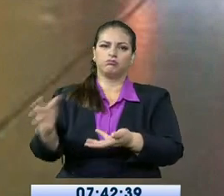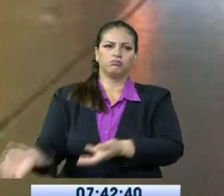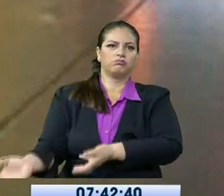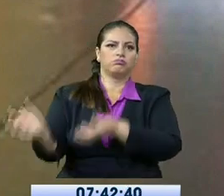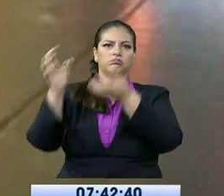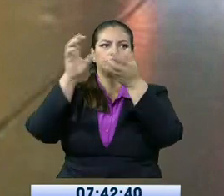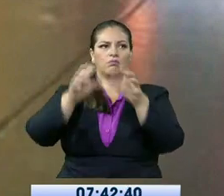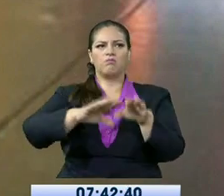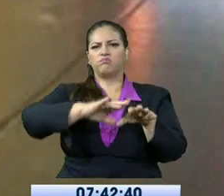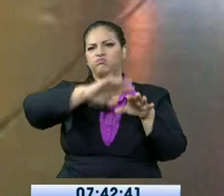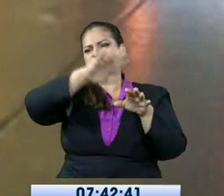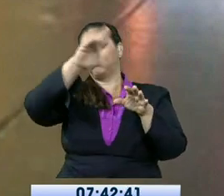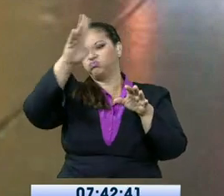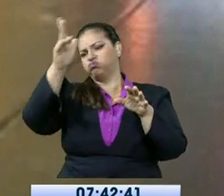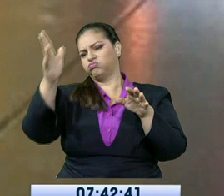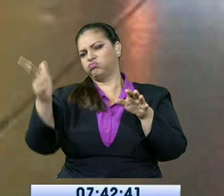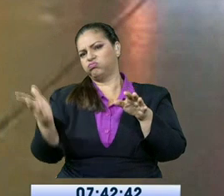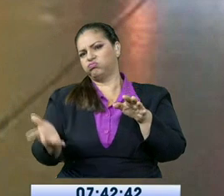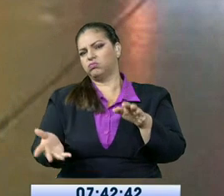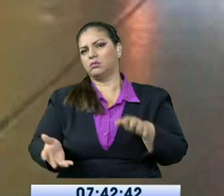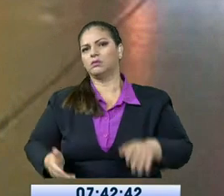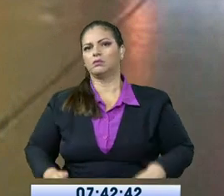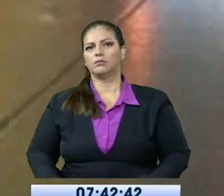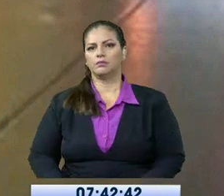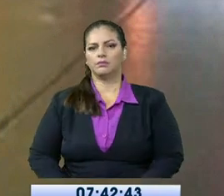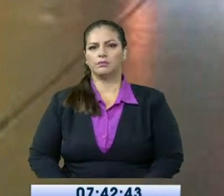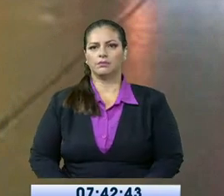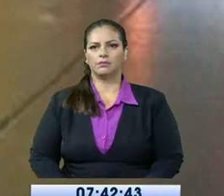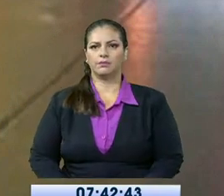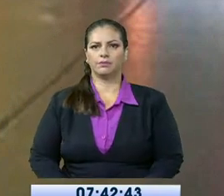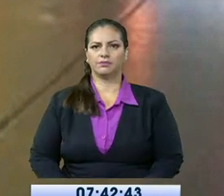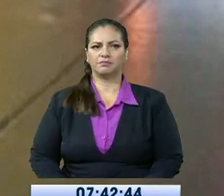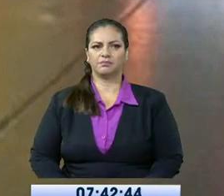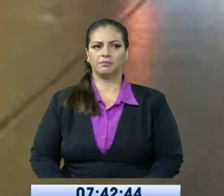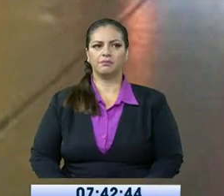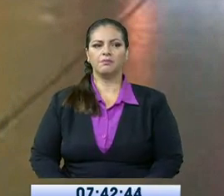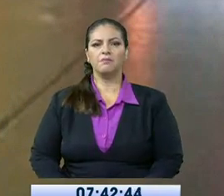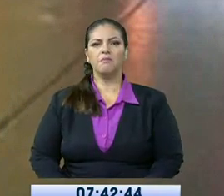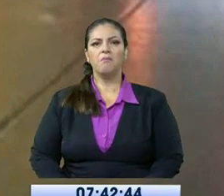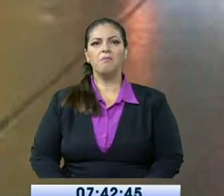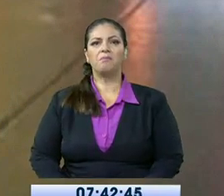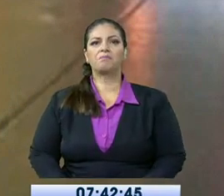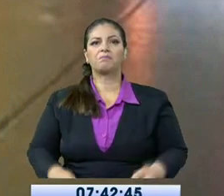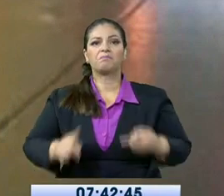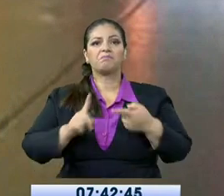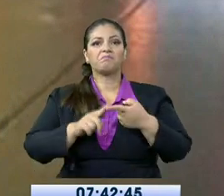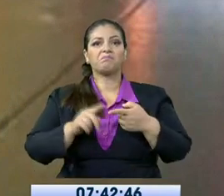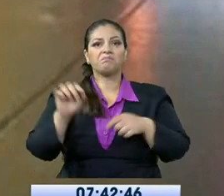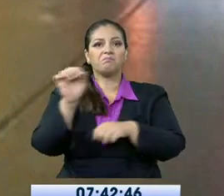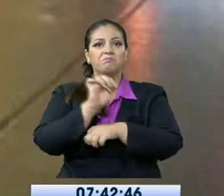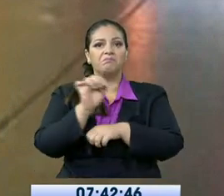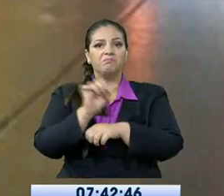cosas. Como andar sin placas, sin luces.